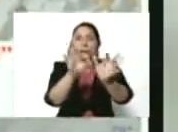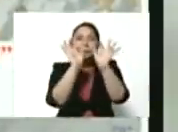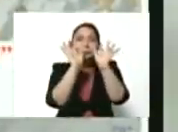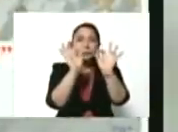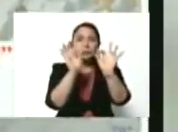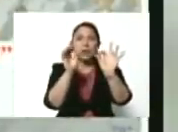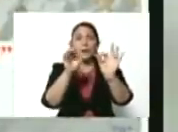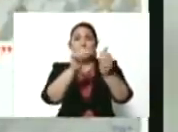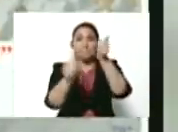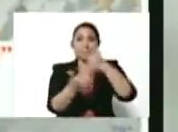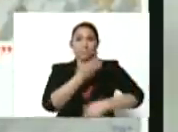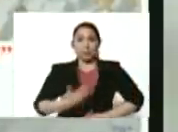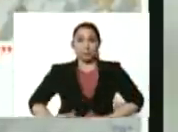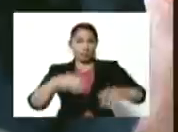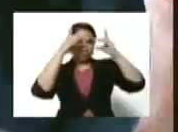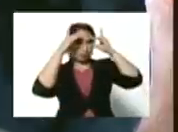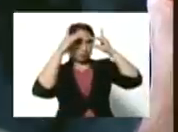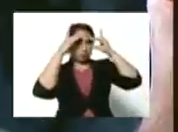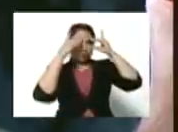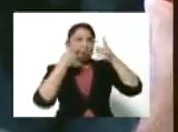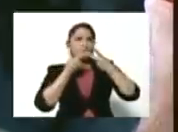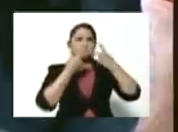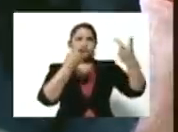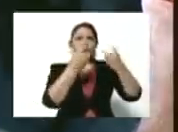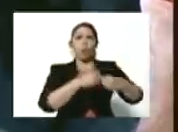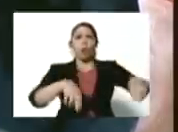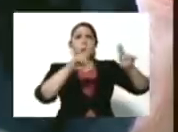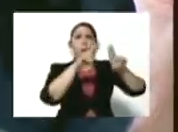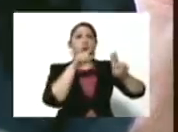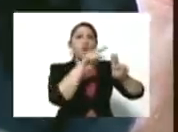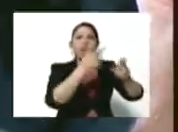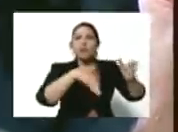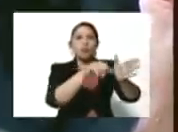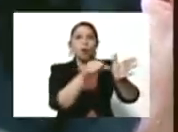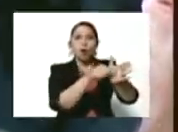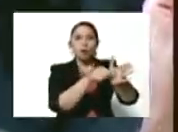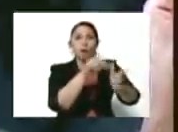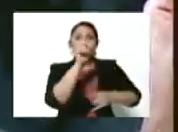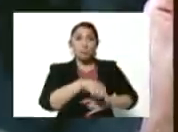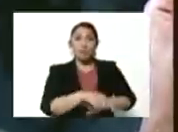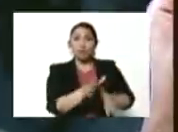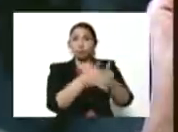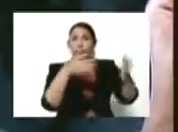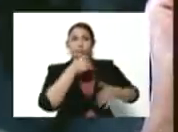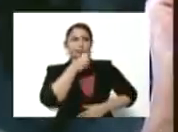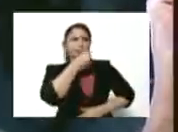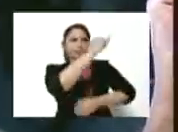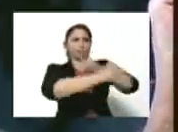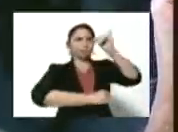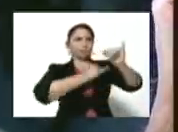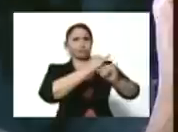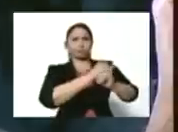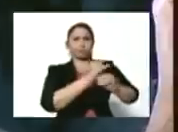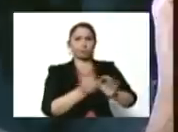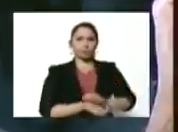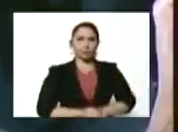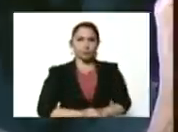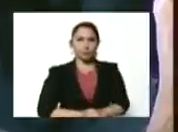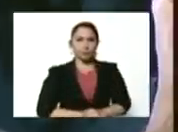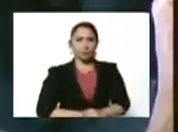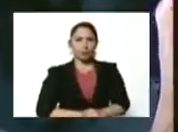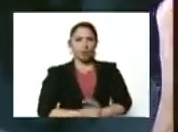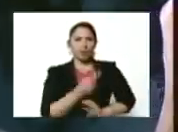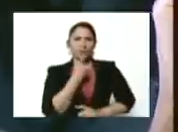Delcy Rodríguez presentó en Naciones Unidas también esas coordenadas, por supuesto la gran media internacional desdeñó esta